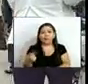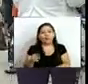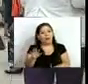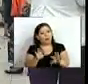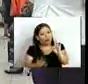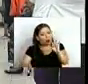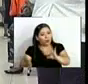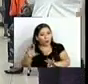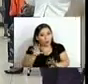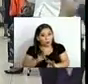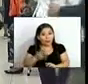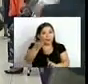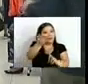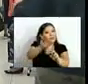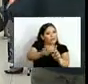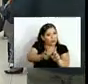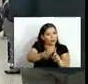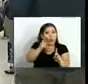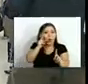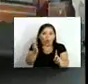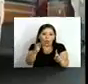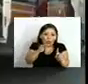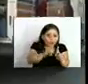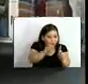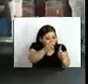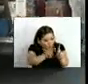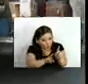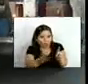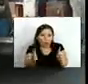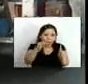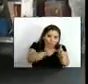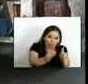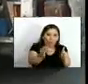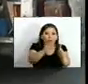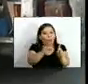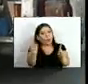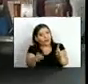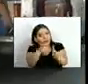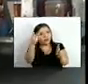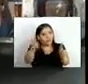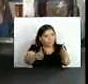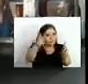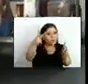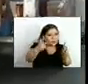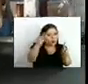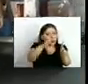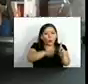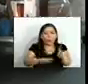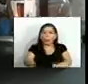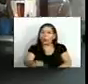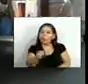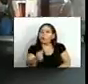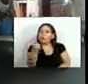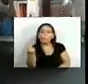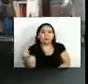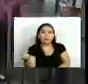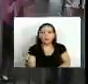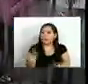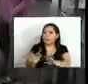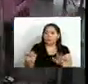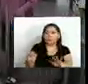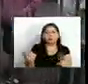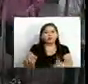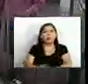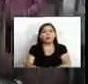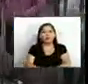casos que a una misma persona se le hacen 2 y hasta 4 pruebas. Y hay muchos casos más que no se les hace